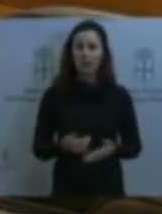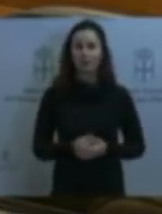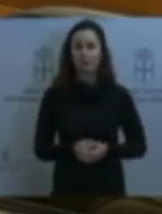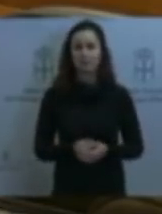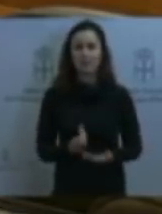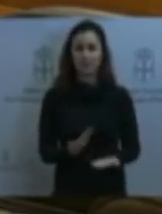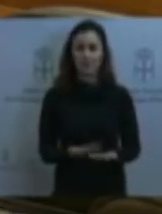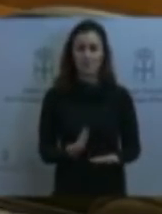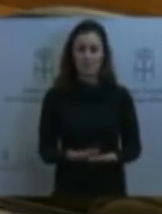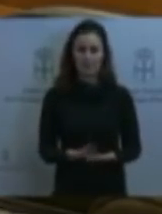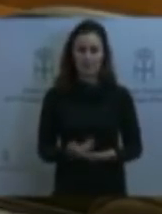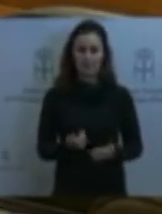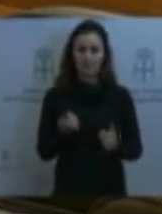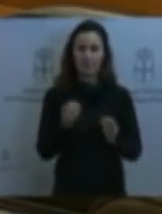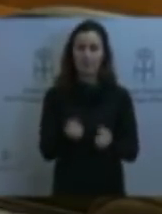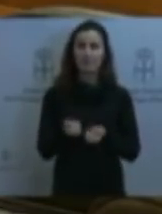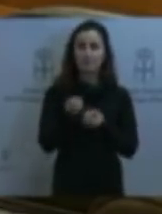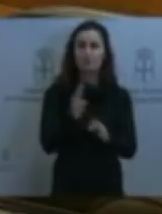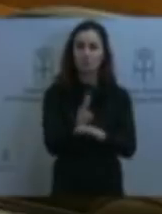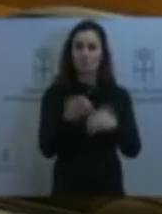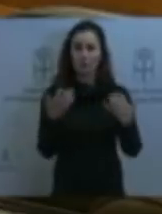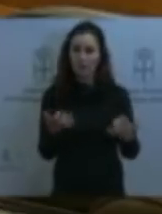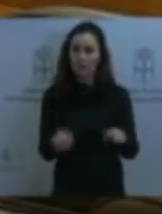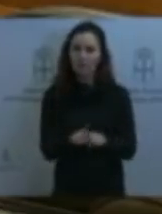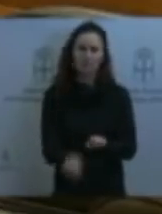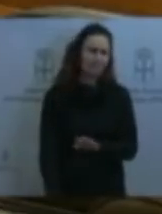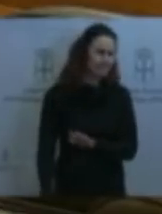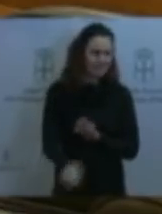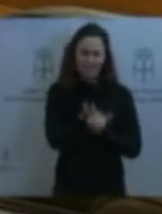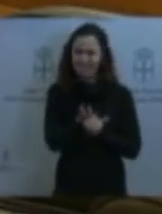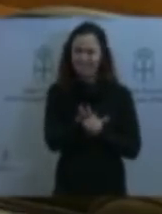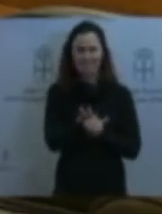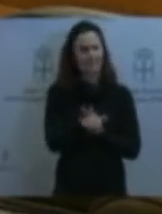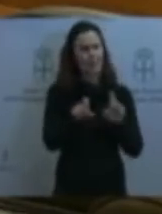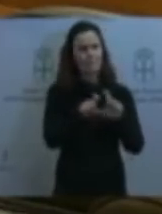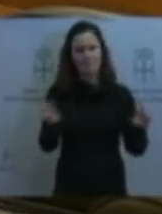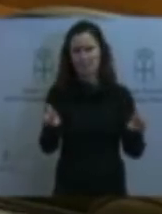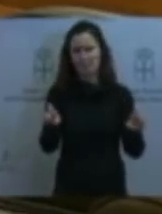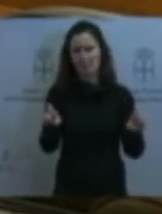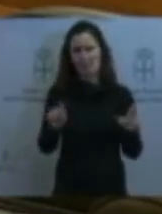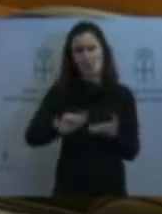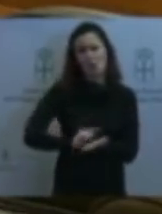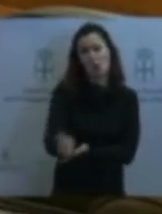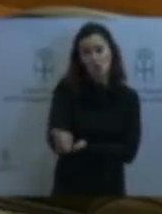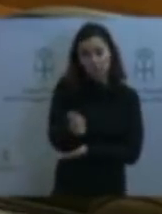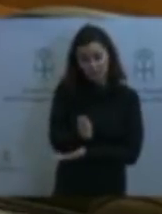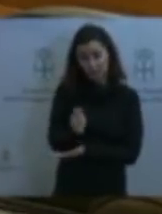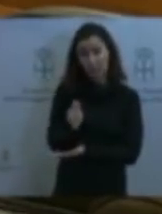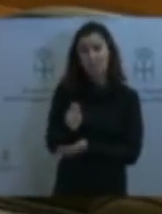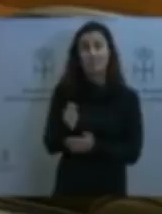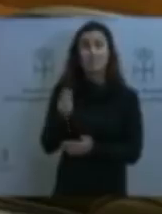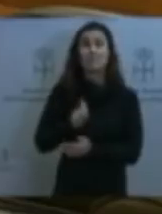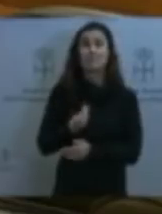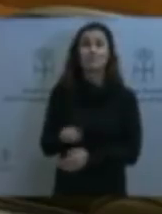el pufo de la empresa contratada, de Contratas Iglesias, que no cumplía las condiciones de los pliegos